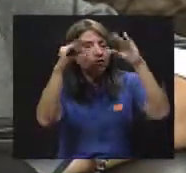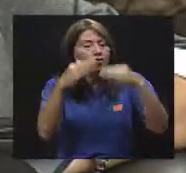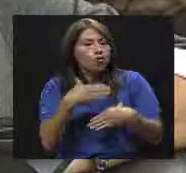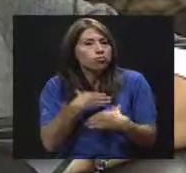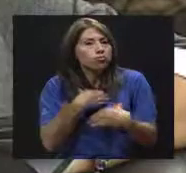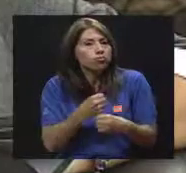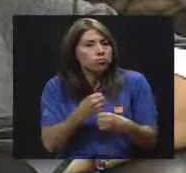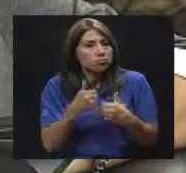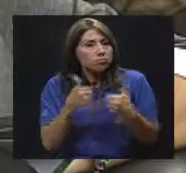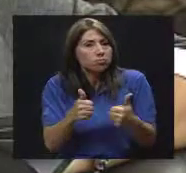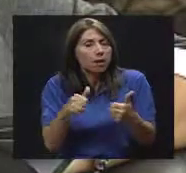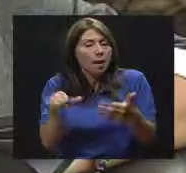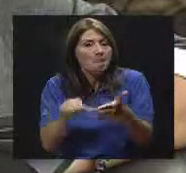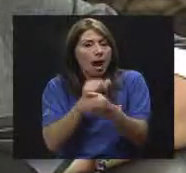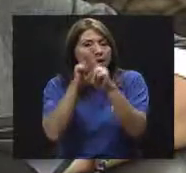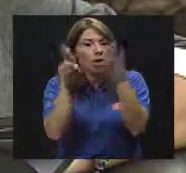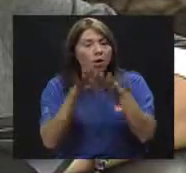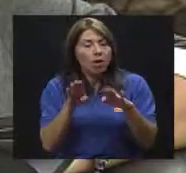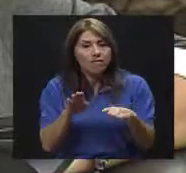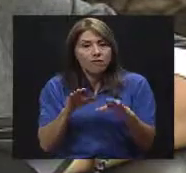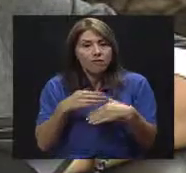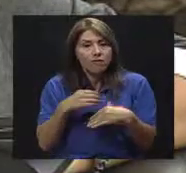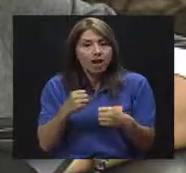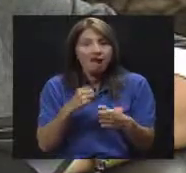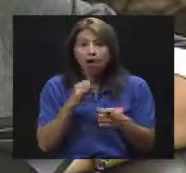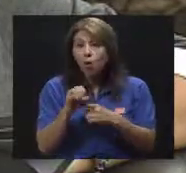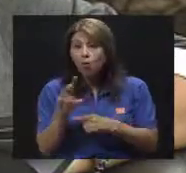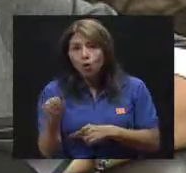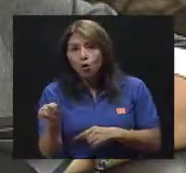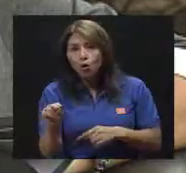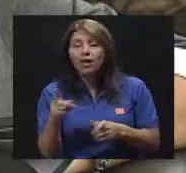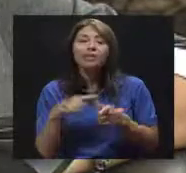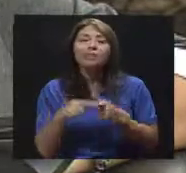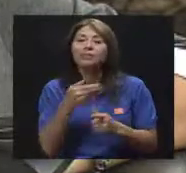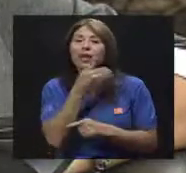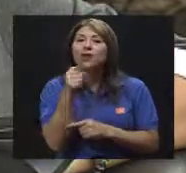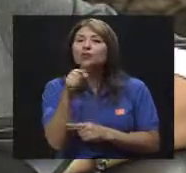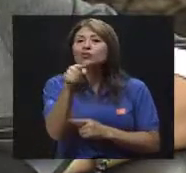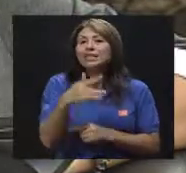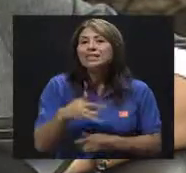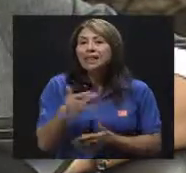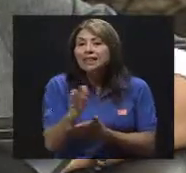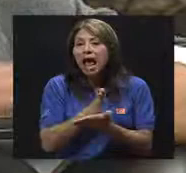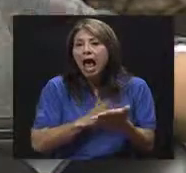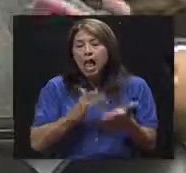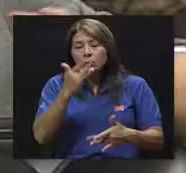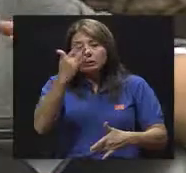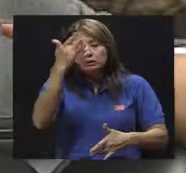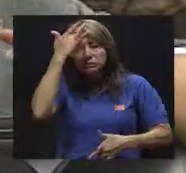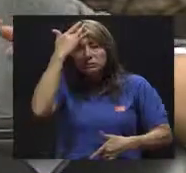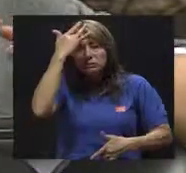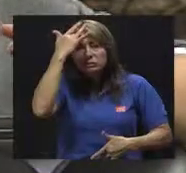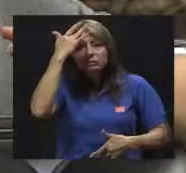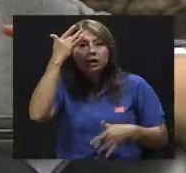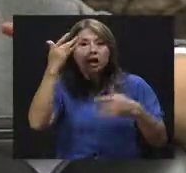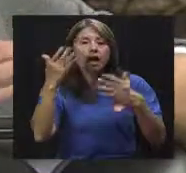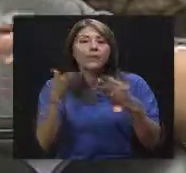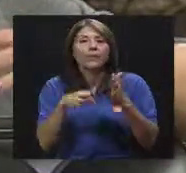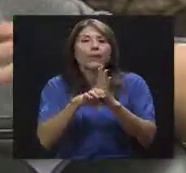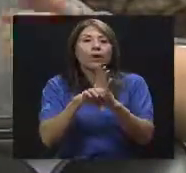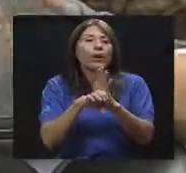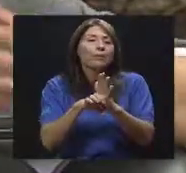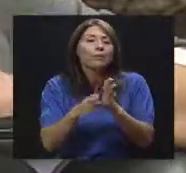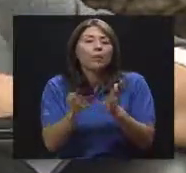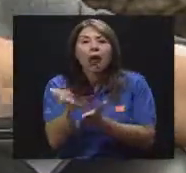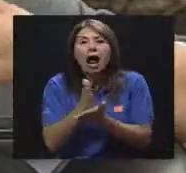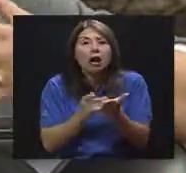no. Por tanto, en todo momento cuando usted tenga algún síntoma, ojalá de algún problema de salud menor, es decir, de los más